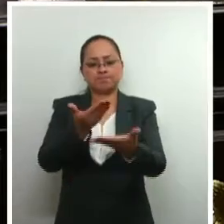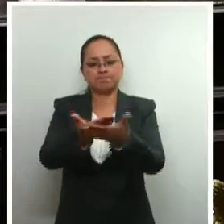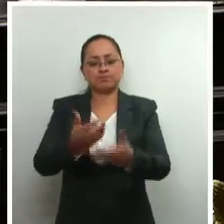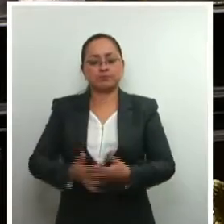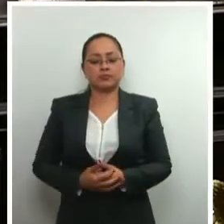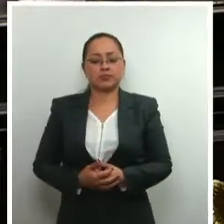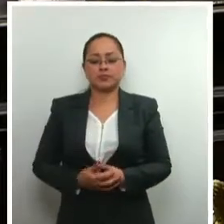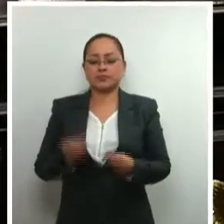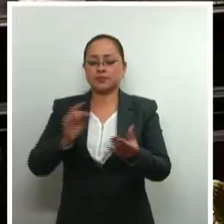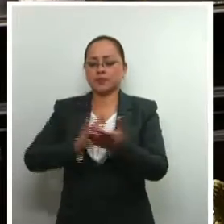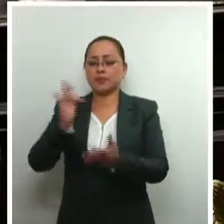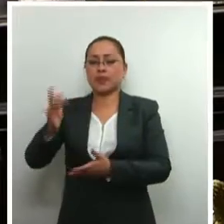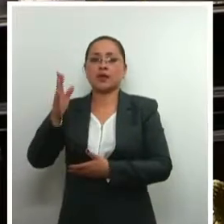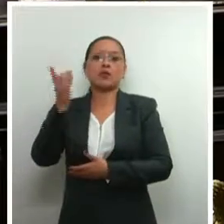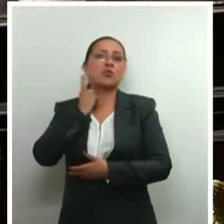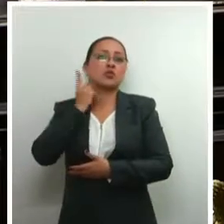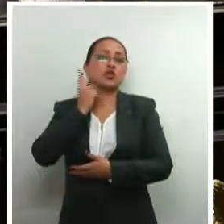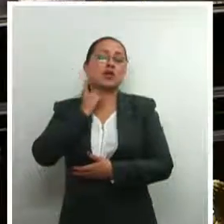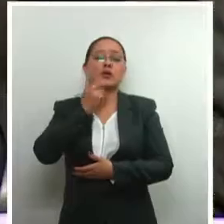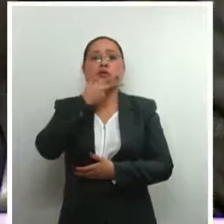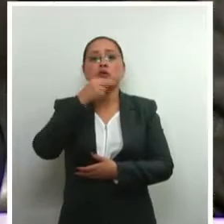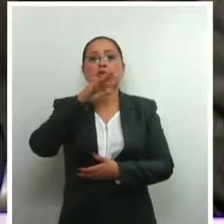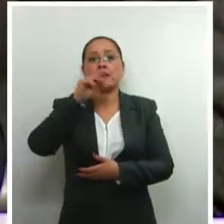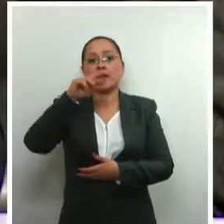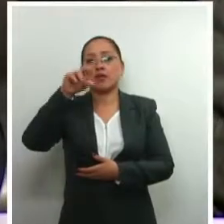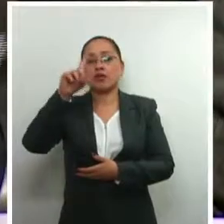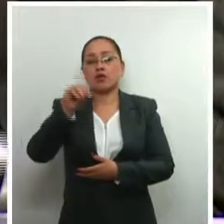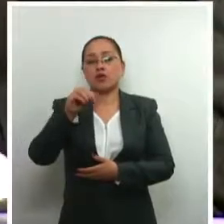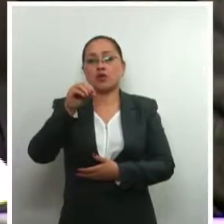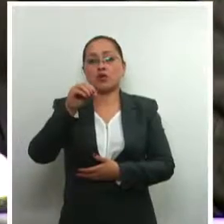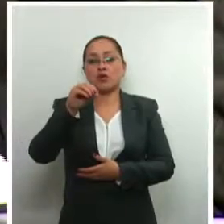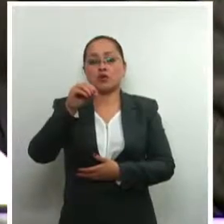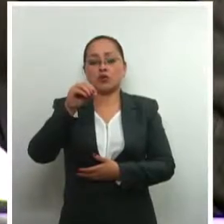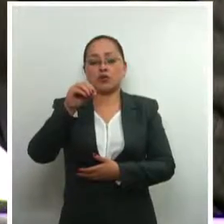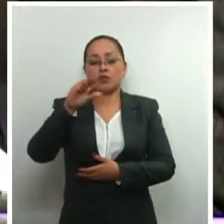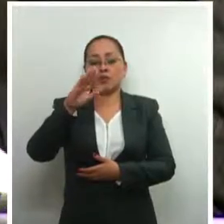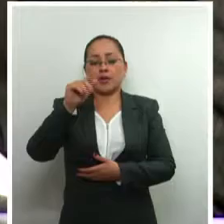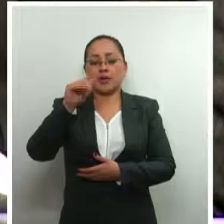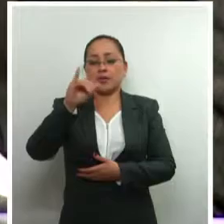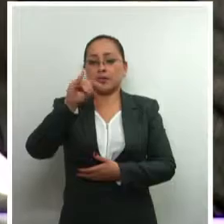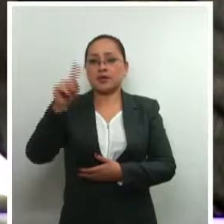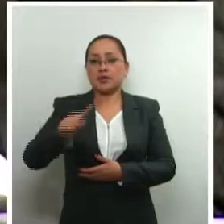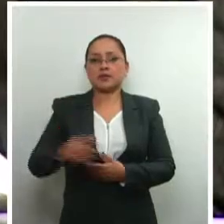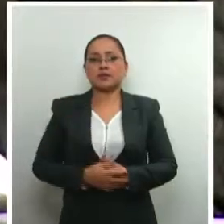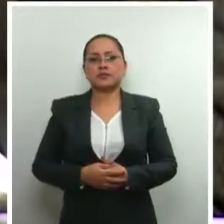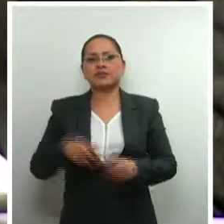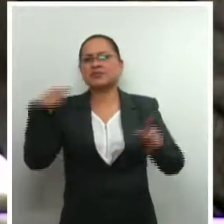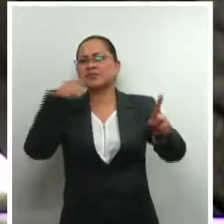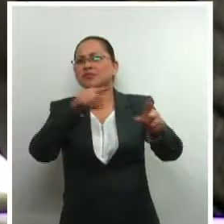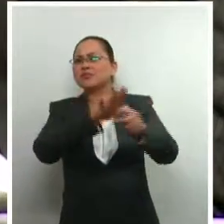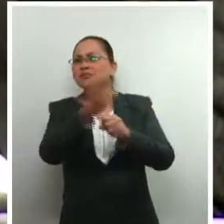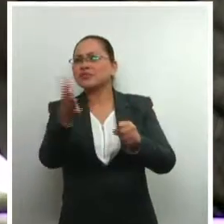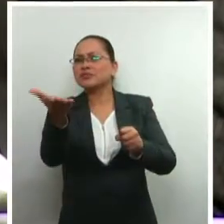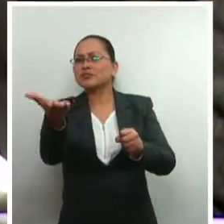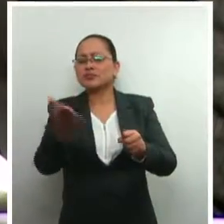Gracias, diputado Bernardo Batis Vázquez. Informo, ¿con qué objeto?